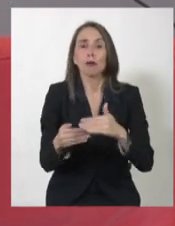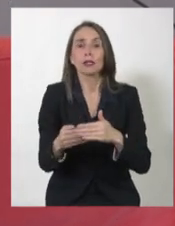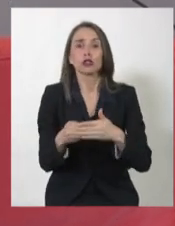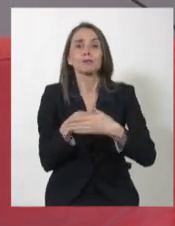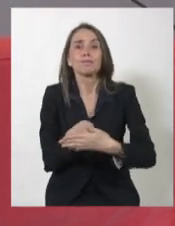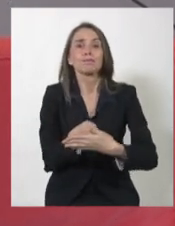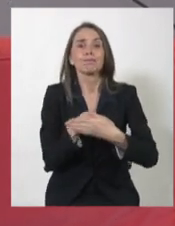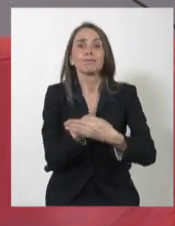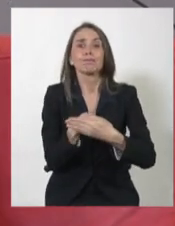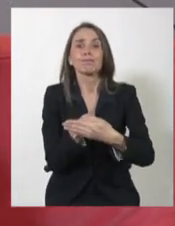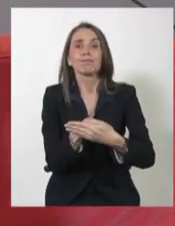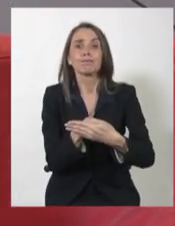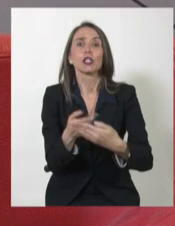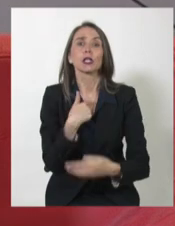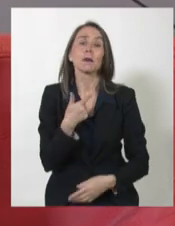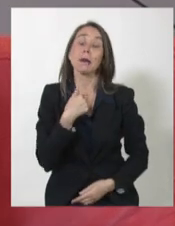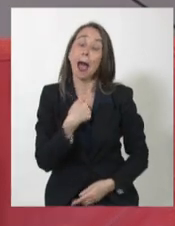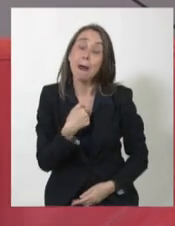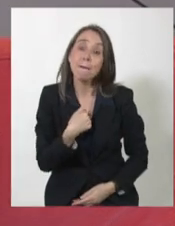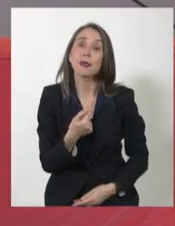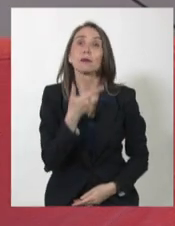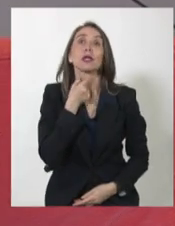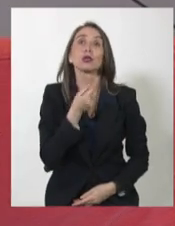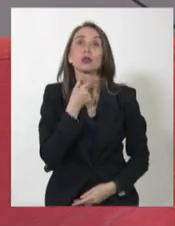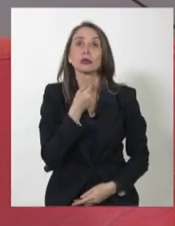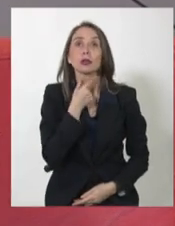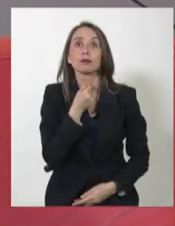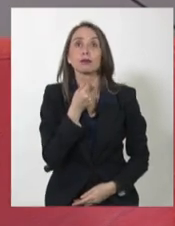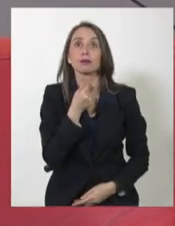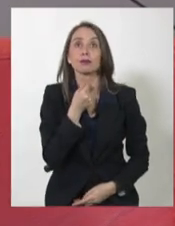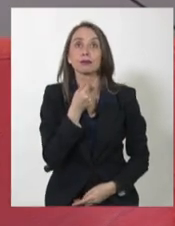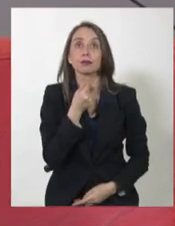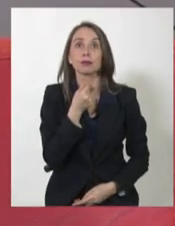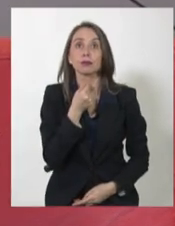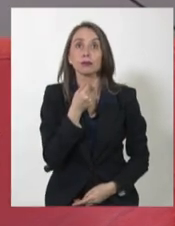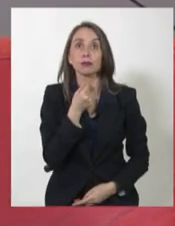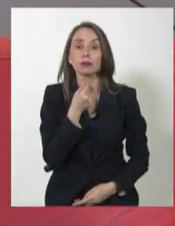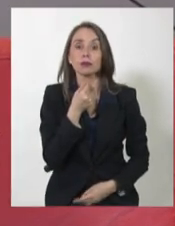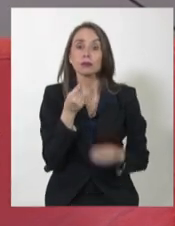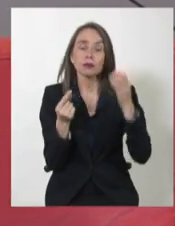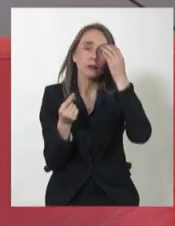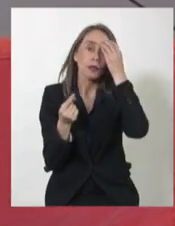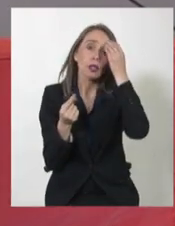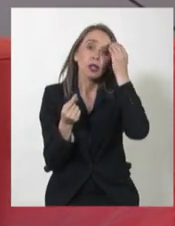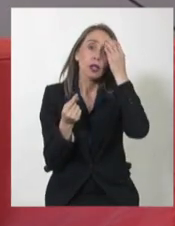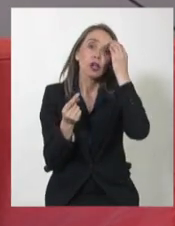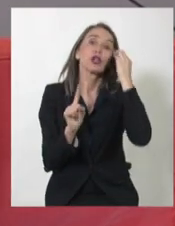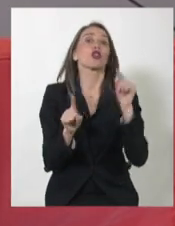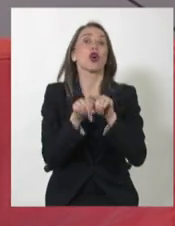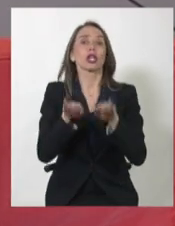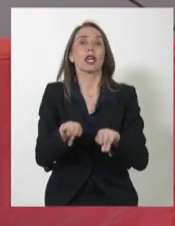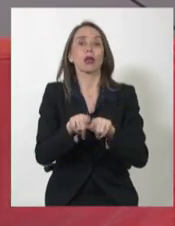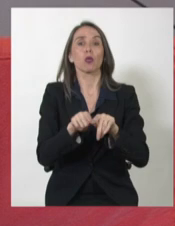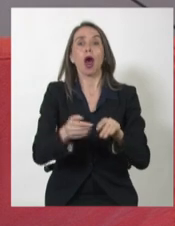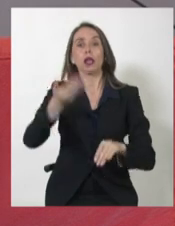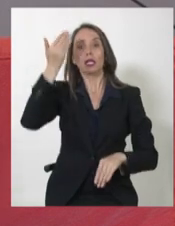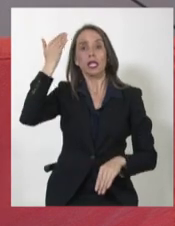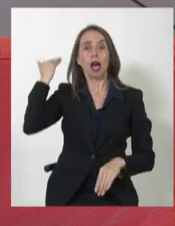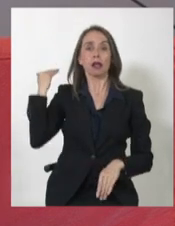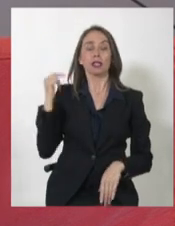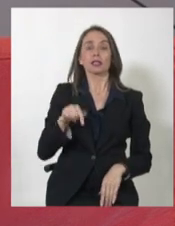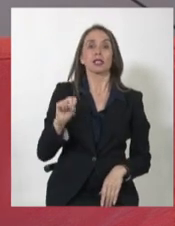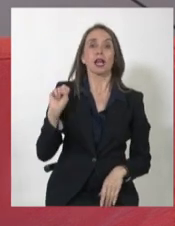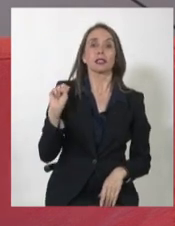trabados. Y a mí me gustaría que no quedáramos en lo que quedamos anteriormente, porque ya este sería